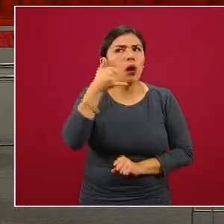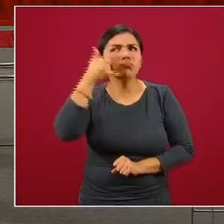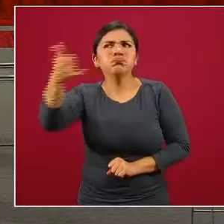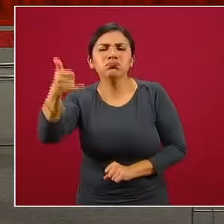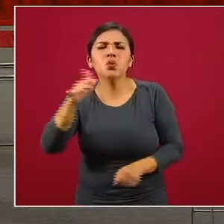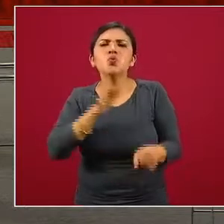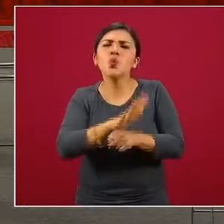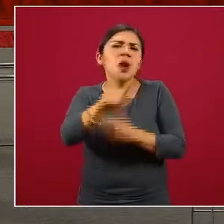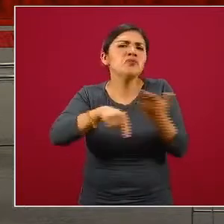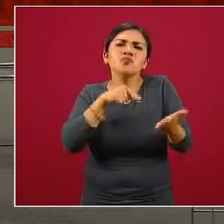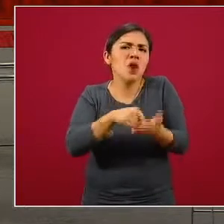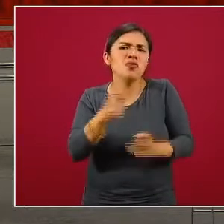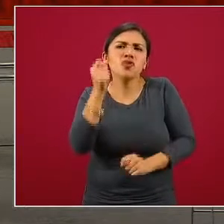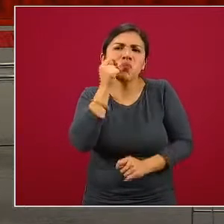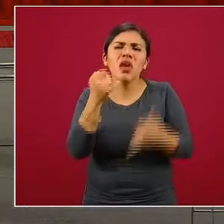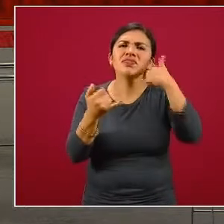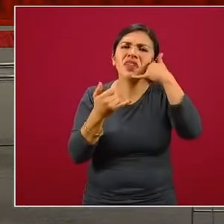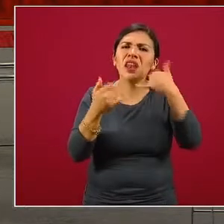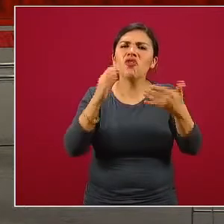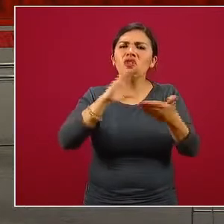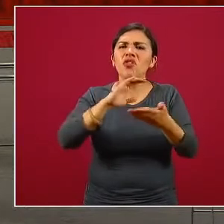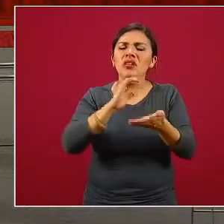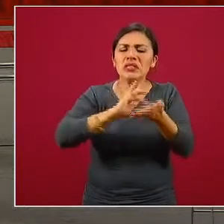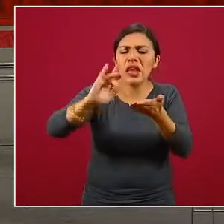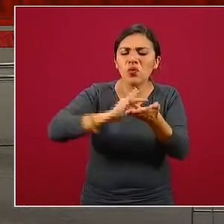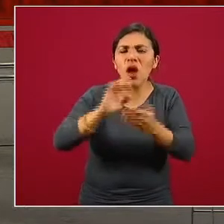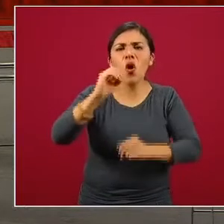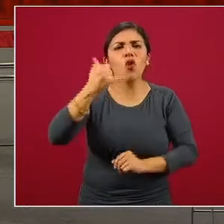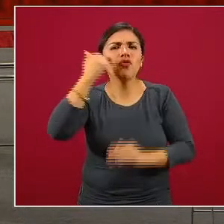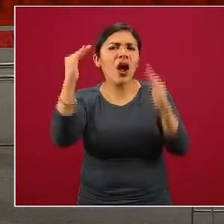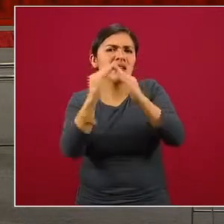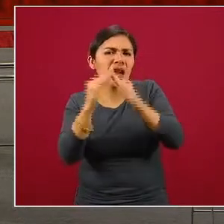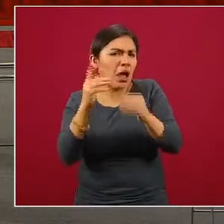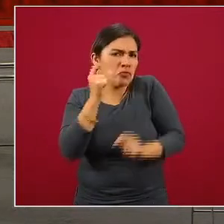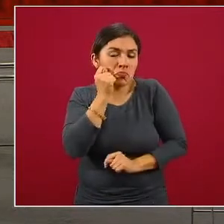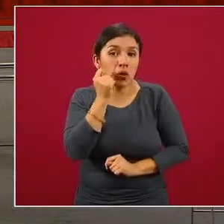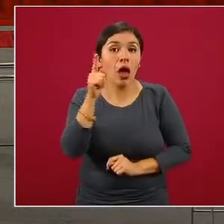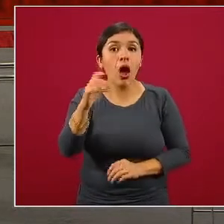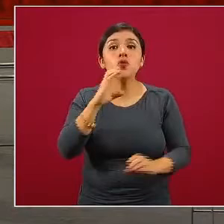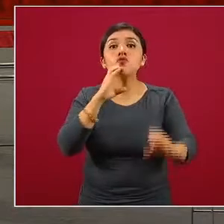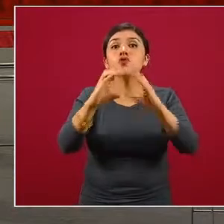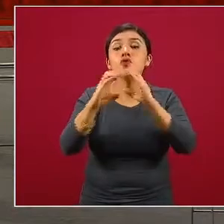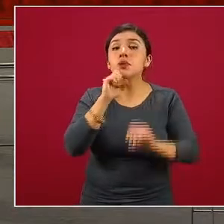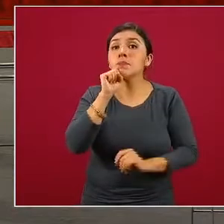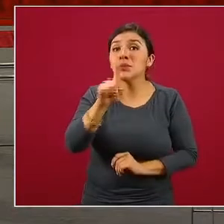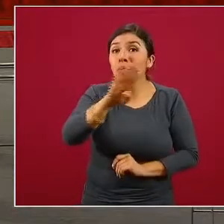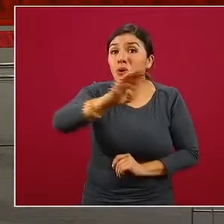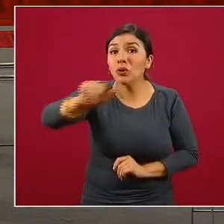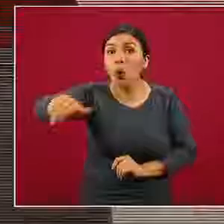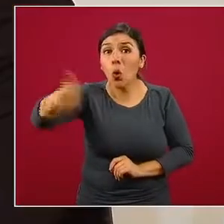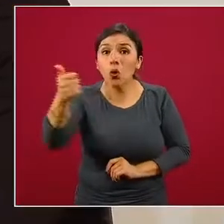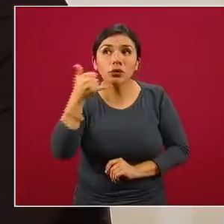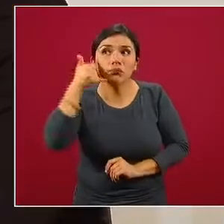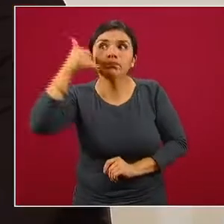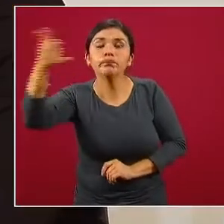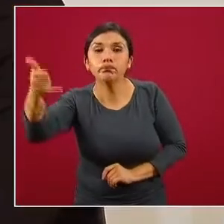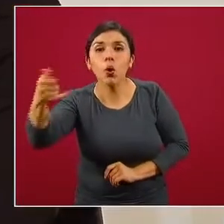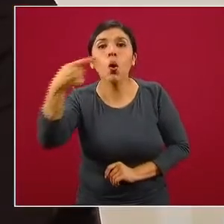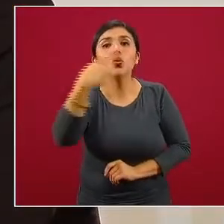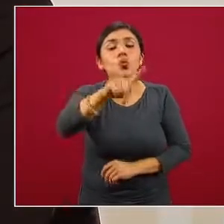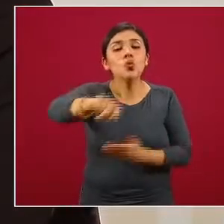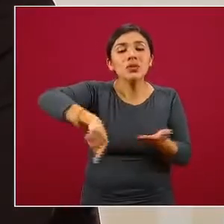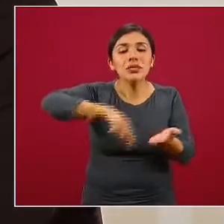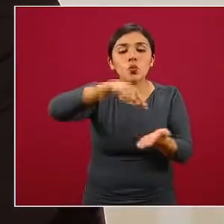ya sea un celular o un teléfono fijo, te va a comunicar ese mismo número 911 a tu centro